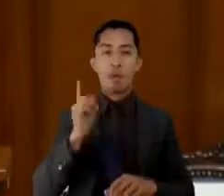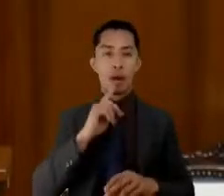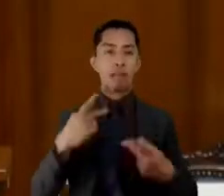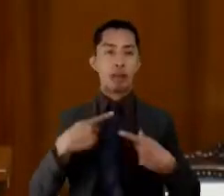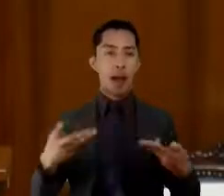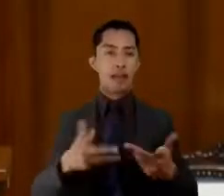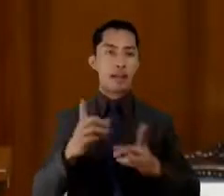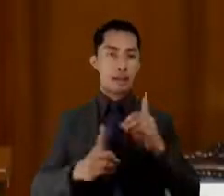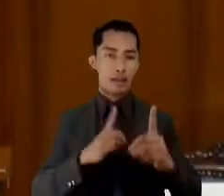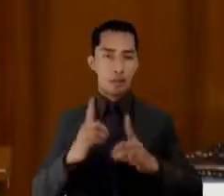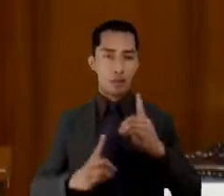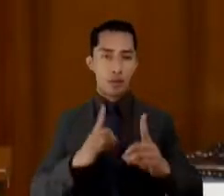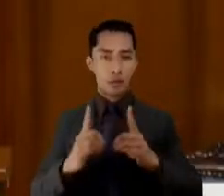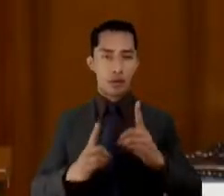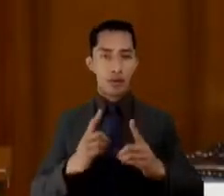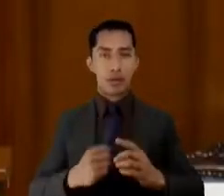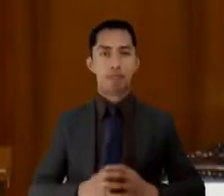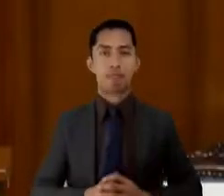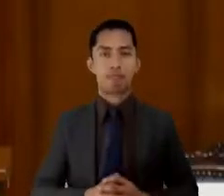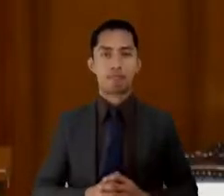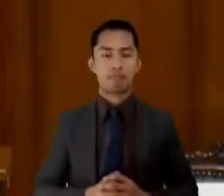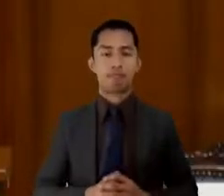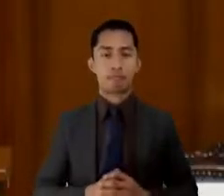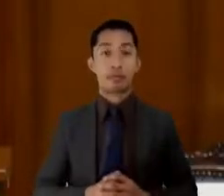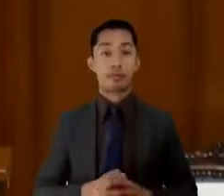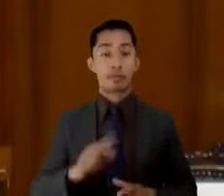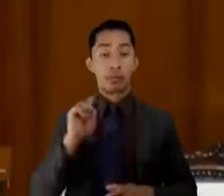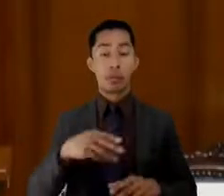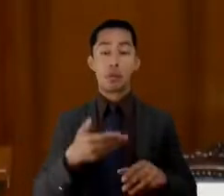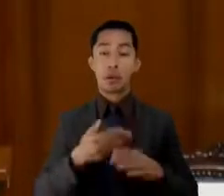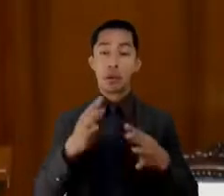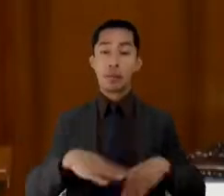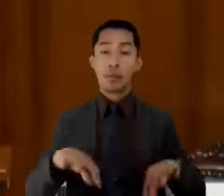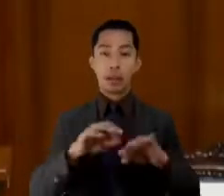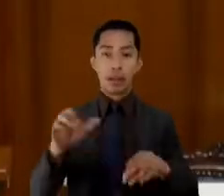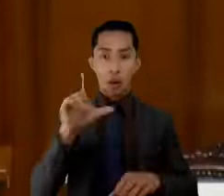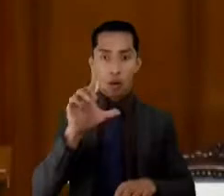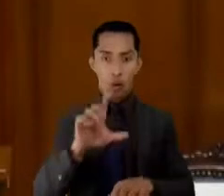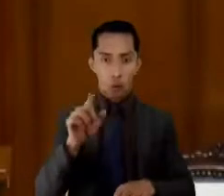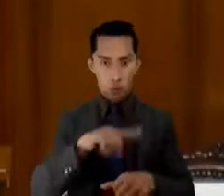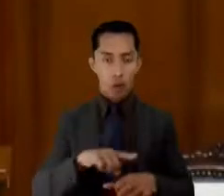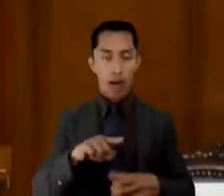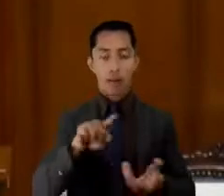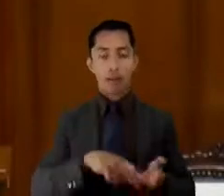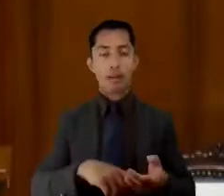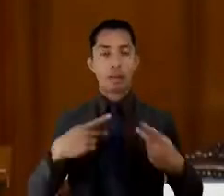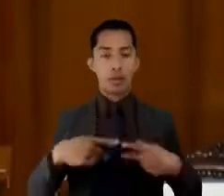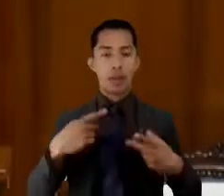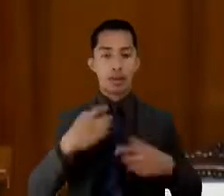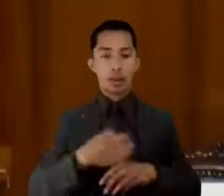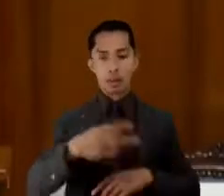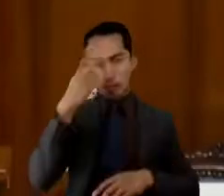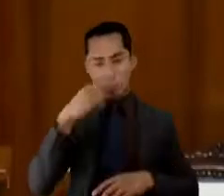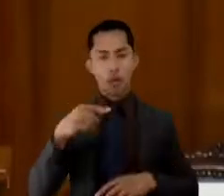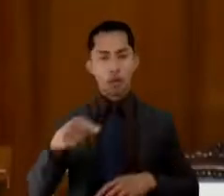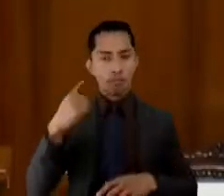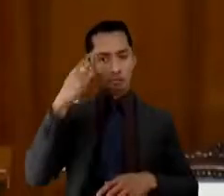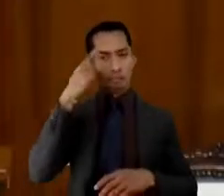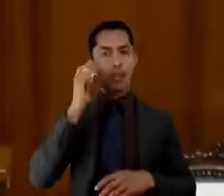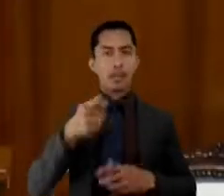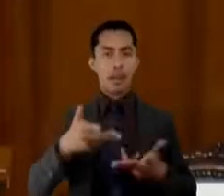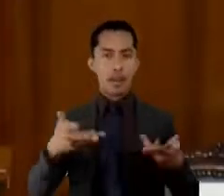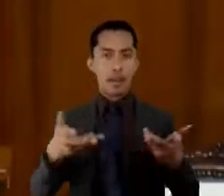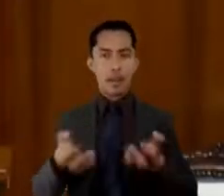deportistas. Es muy importante incluir en la cultura de las y los mexicanos la visión de que estas